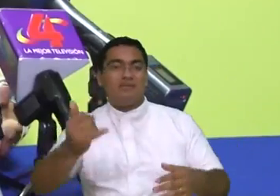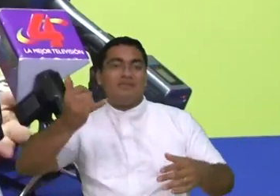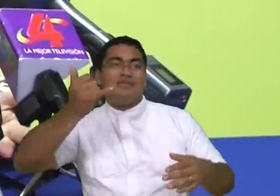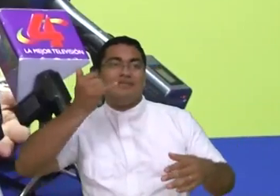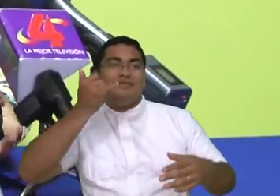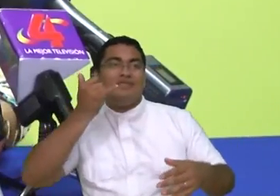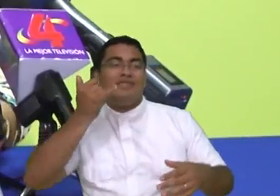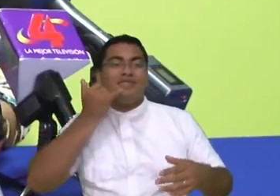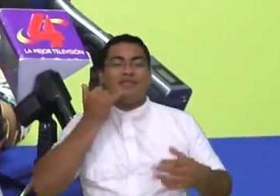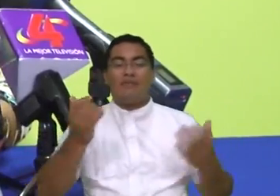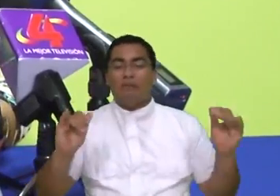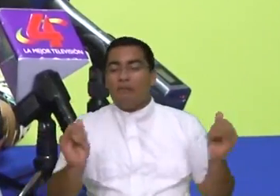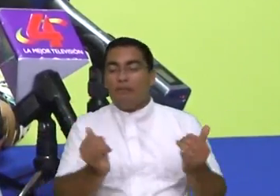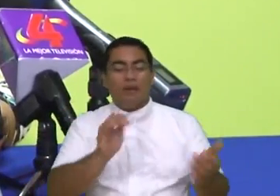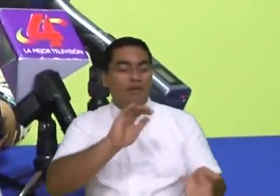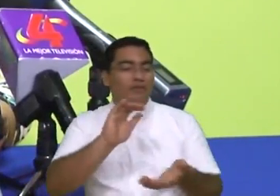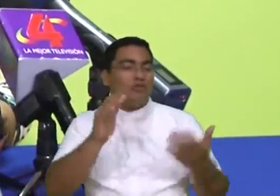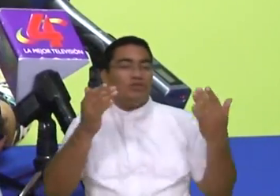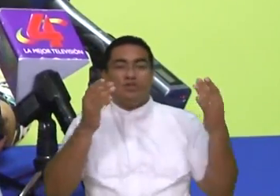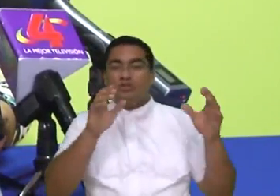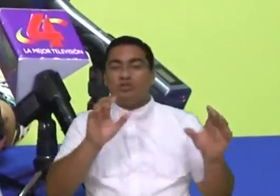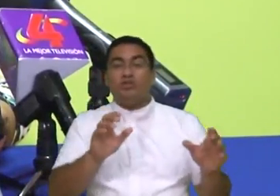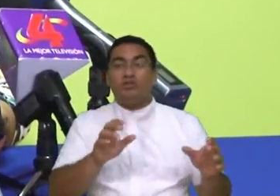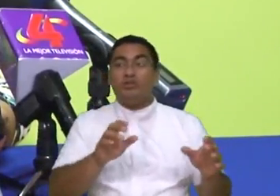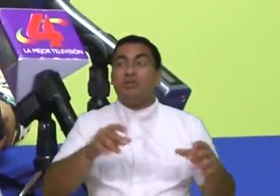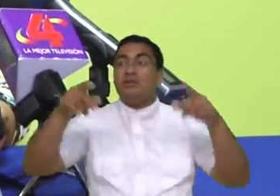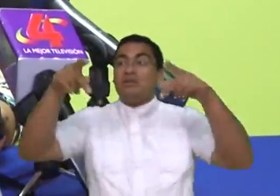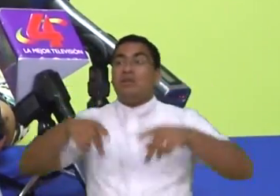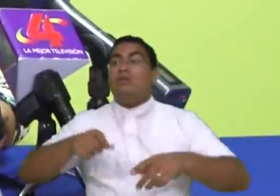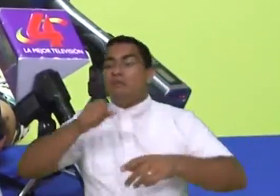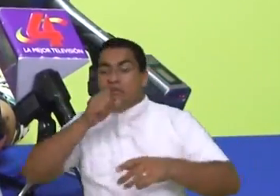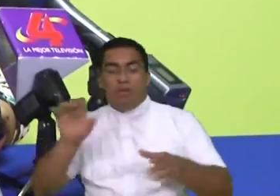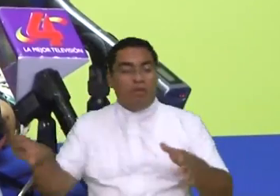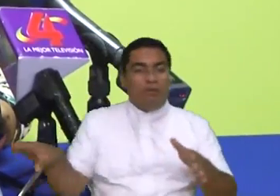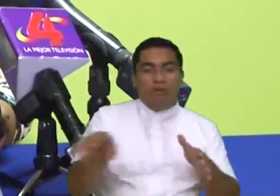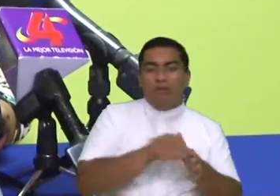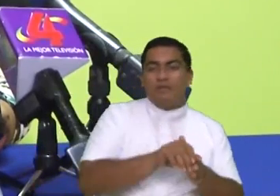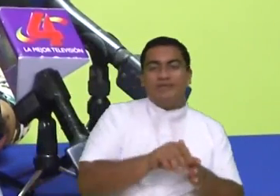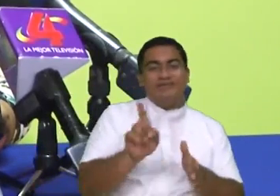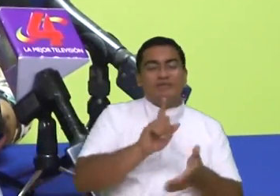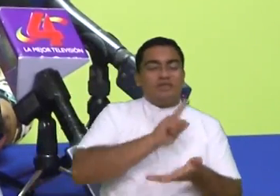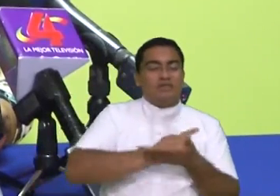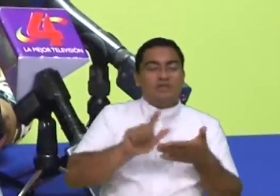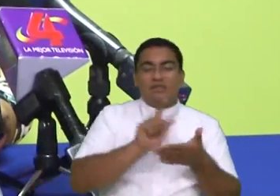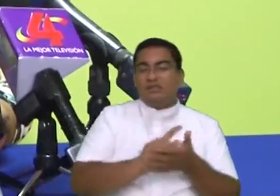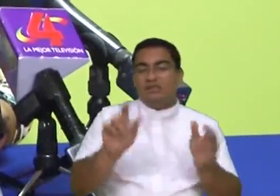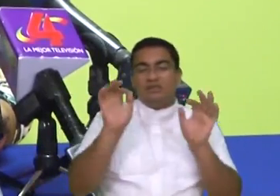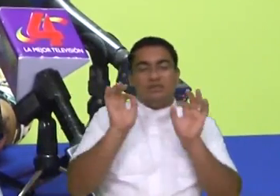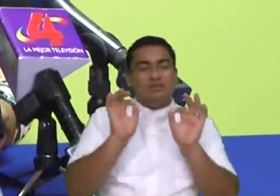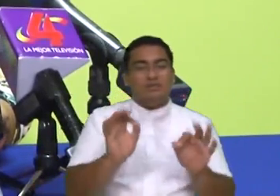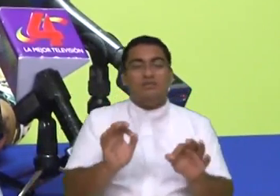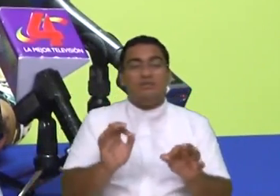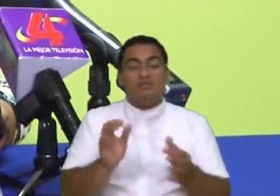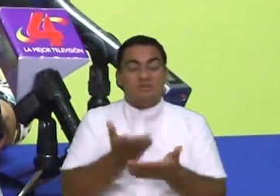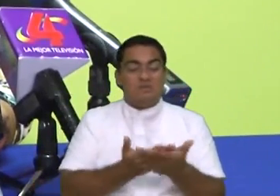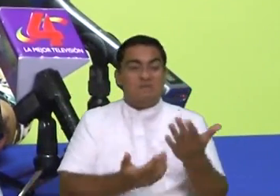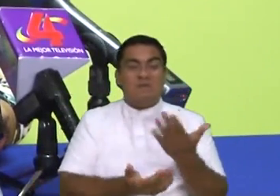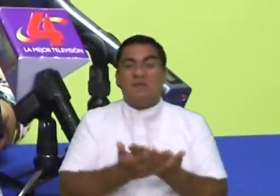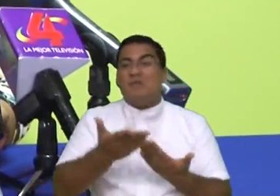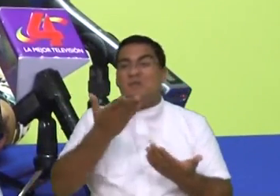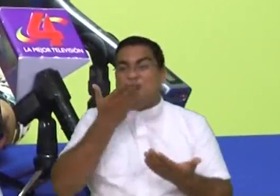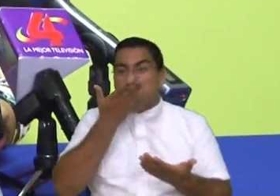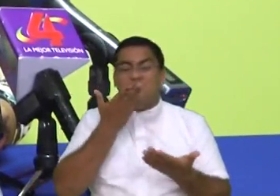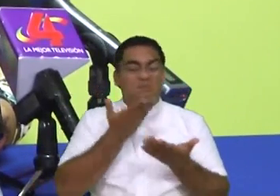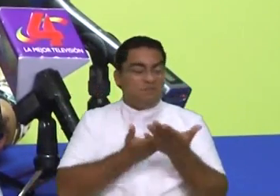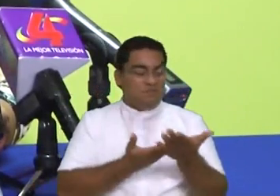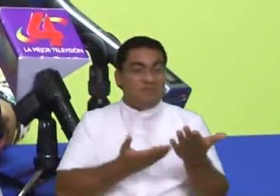teléfonos, juguetes, que sin querer una persona que tiene un cuadro respiratorio puede contaminar cuando sus manos están llenas de secreción. Recordemos